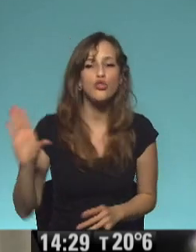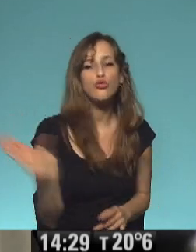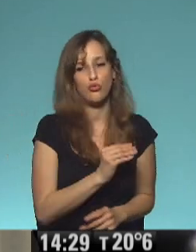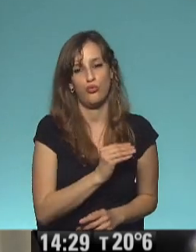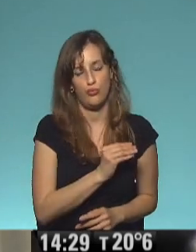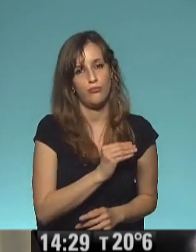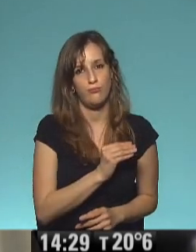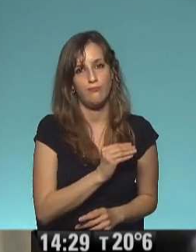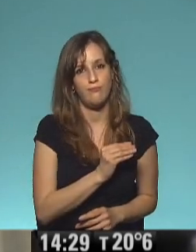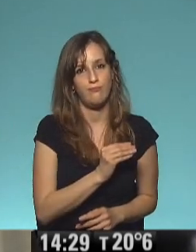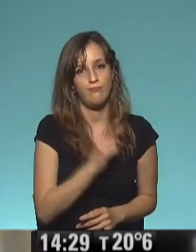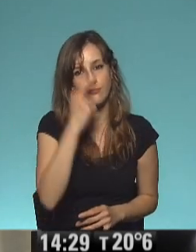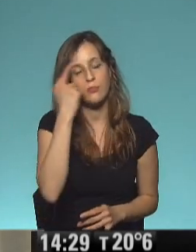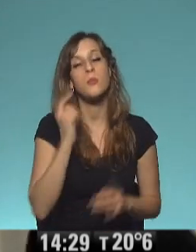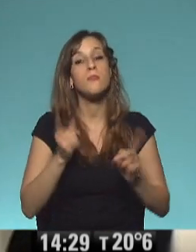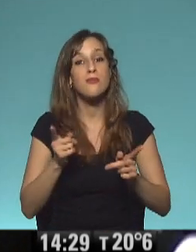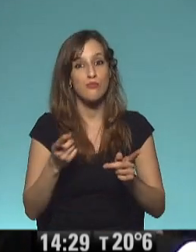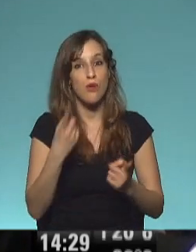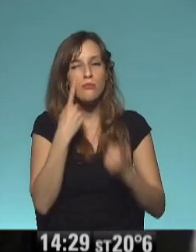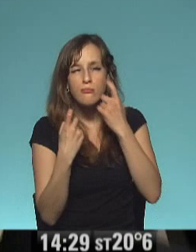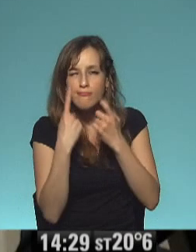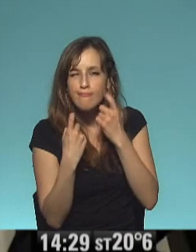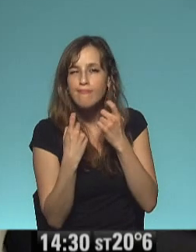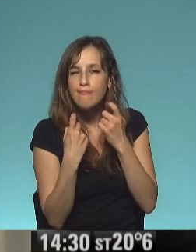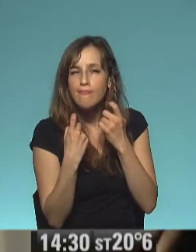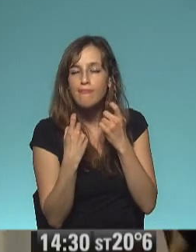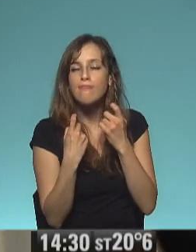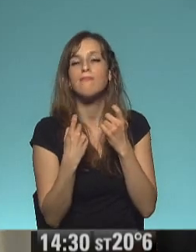que, en el acto de revisar, también revisar